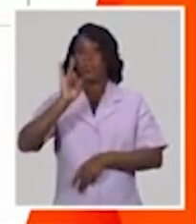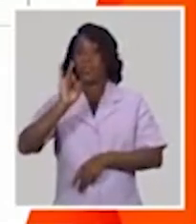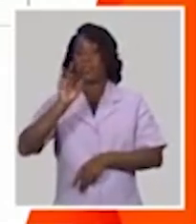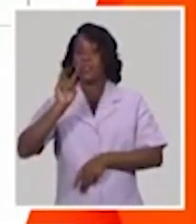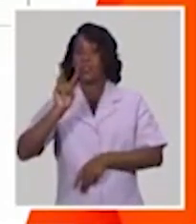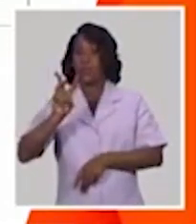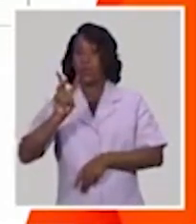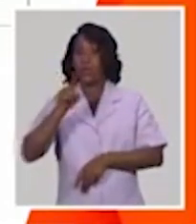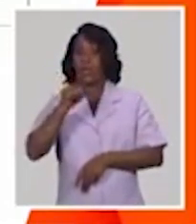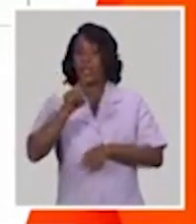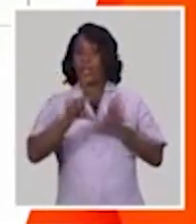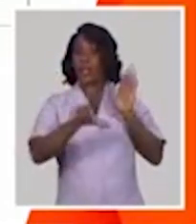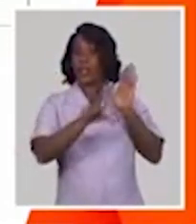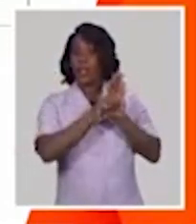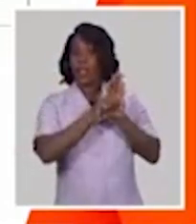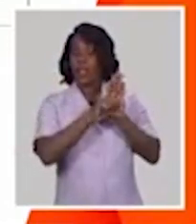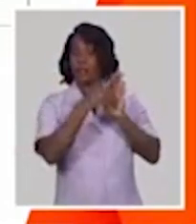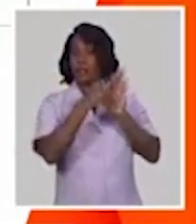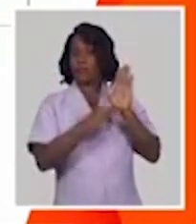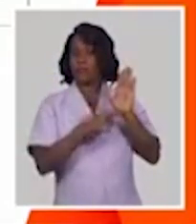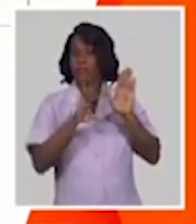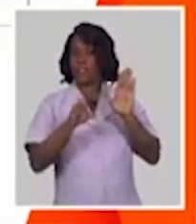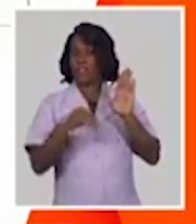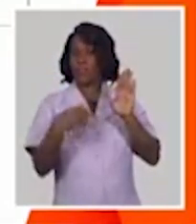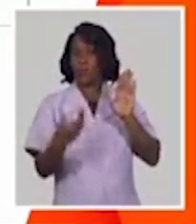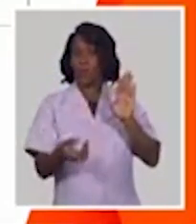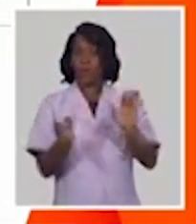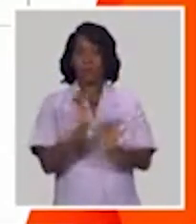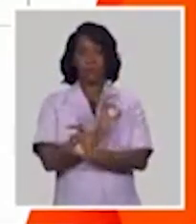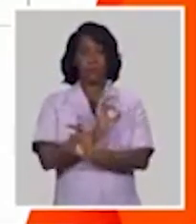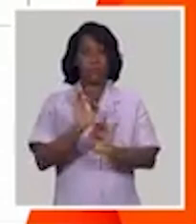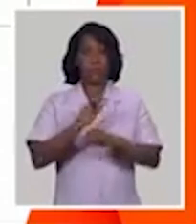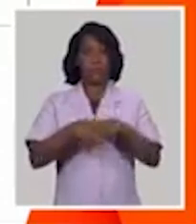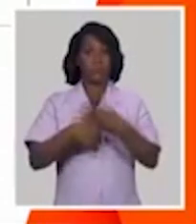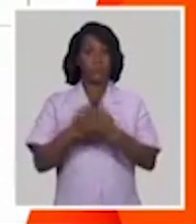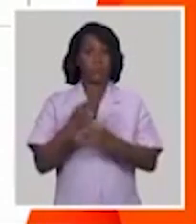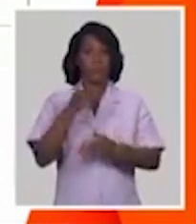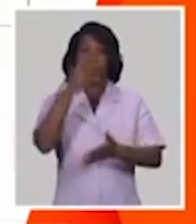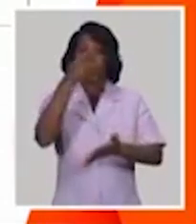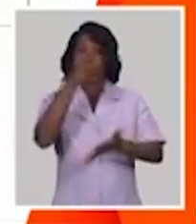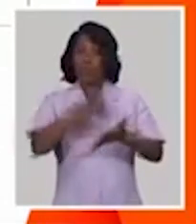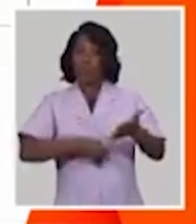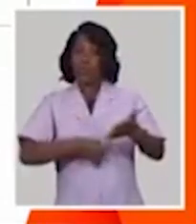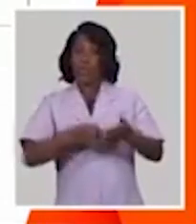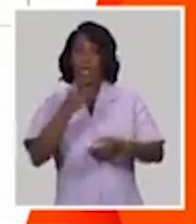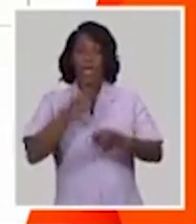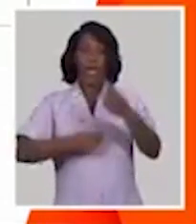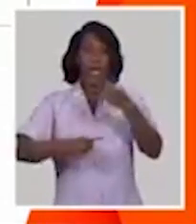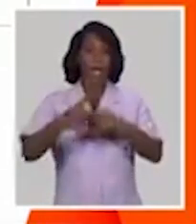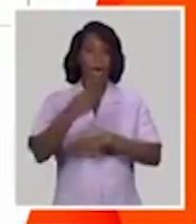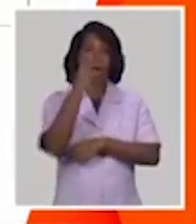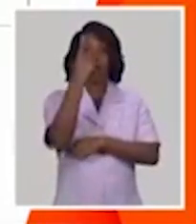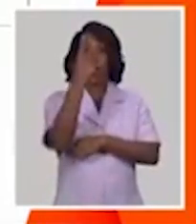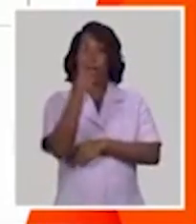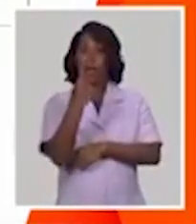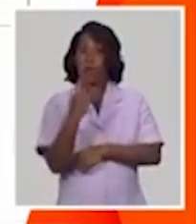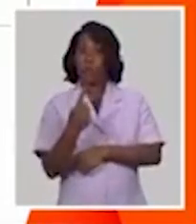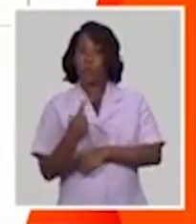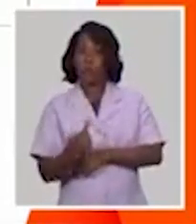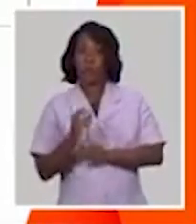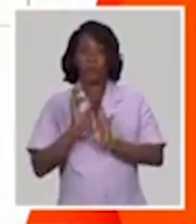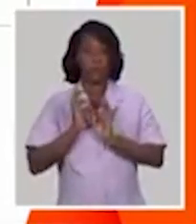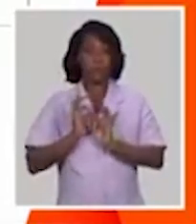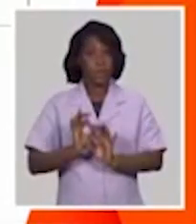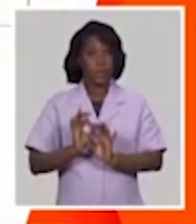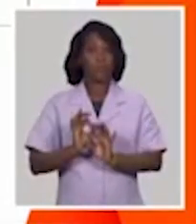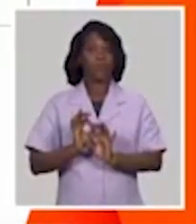contravendrá las regulaciones relativas a la higiene y se le impondrá la multa en cada caso que se establece. O